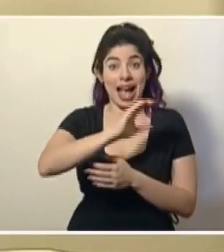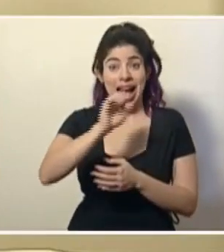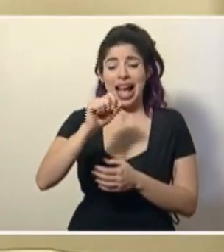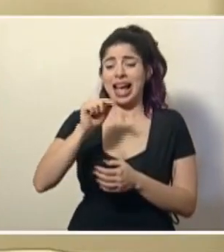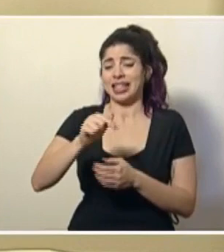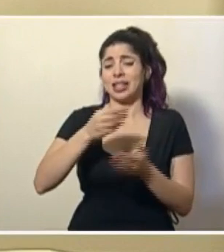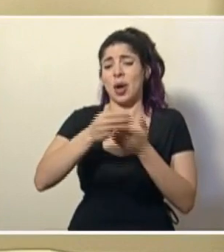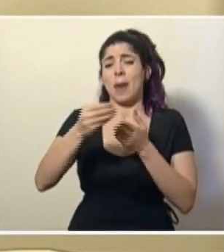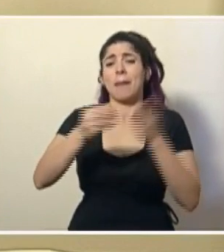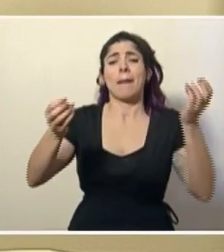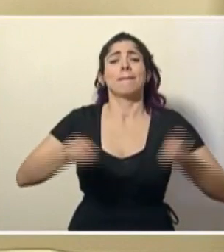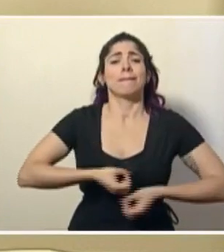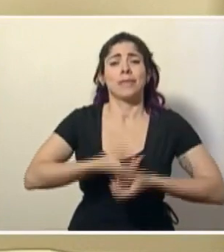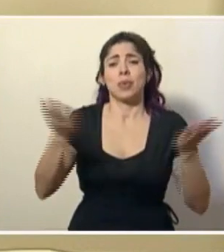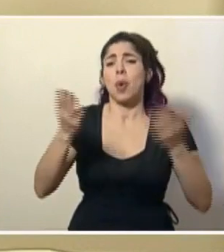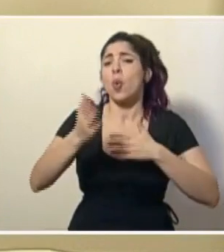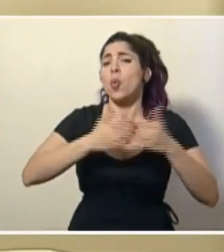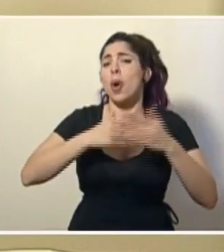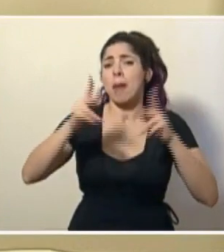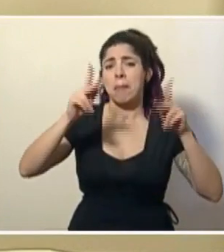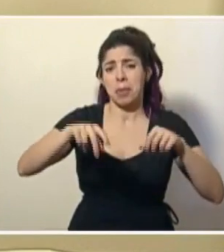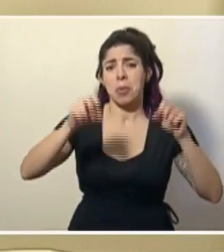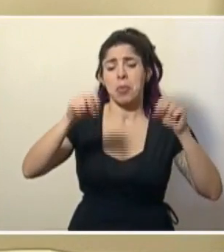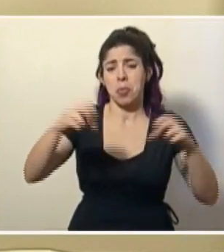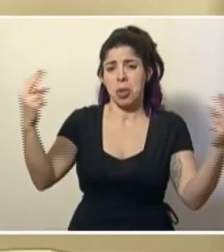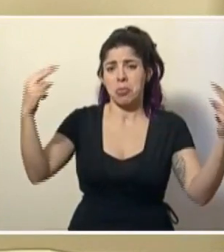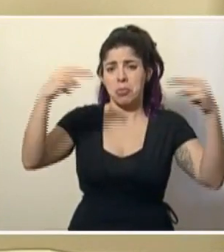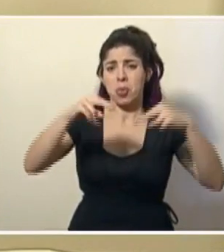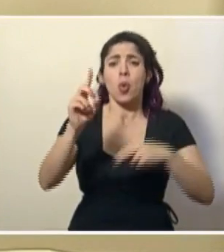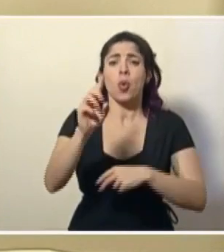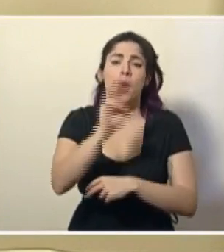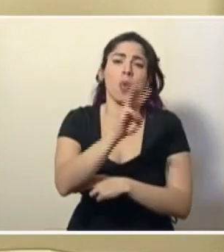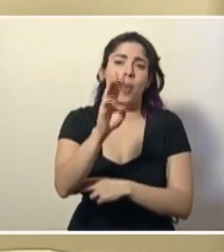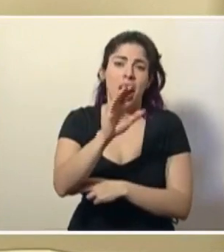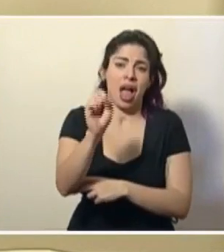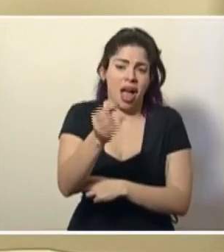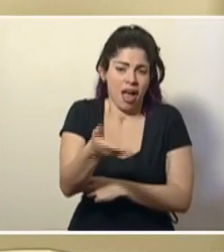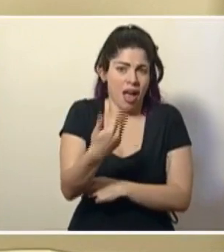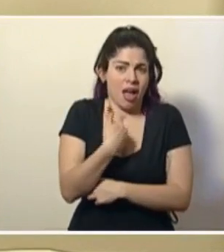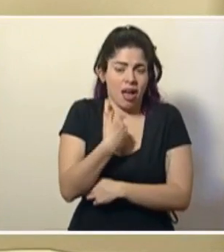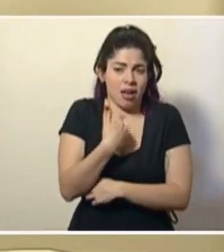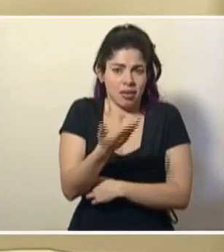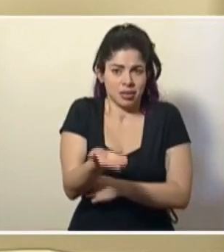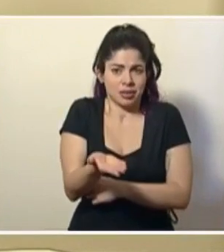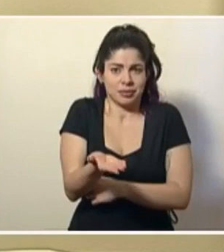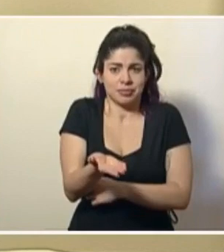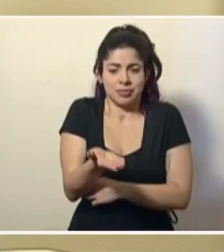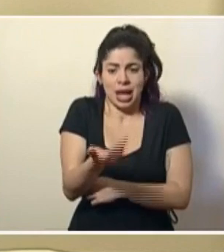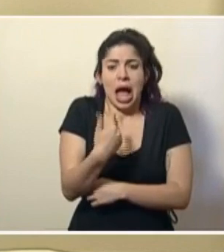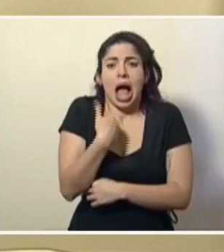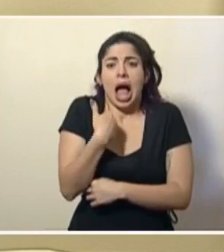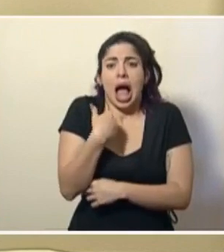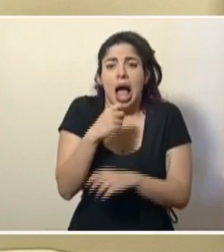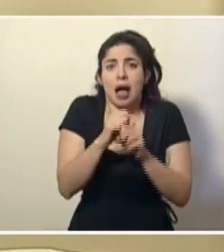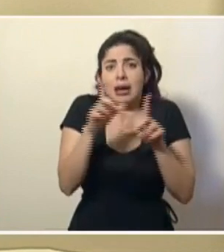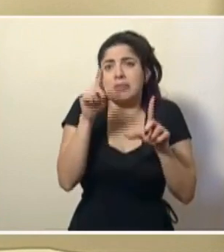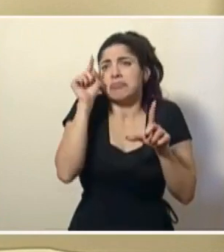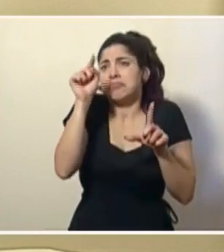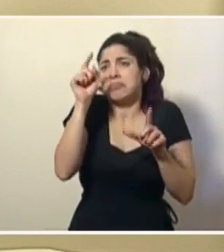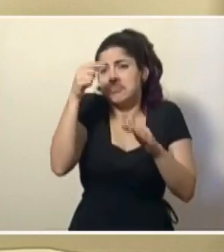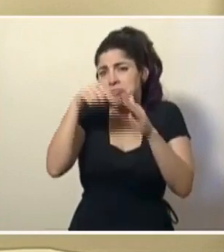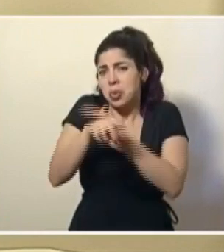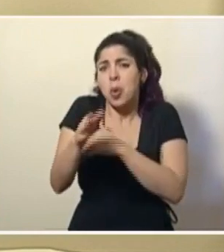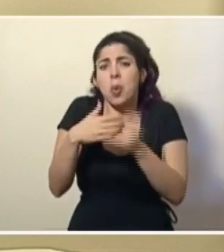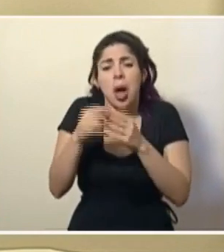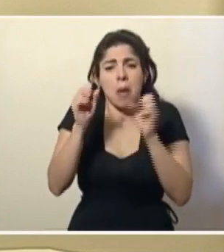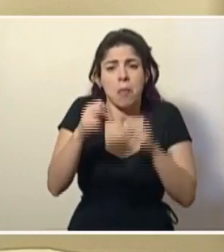son públicas y cualquiera las puede revisar en la página web de la Caja. Hay un portal donde cualquiera